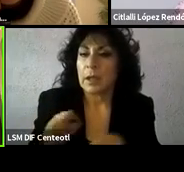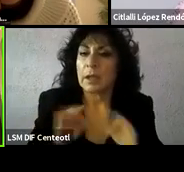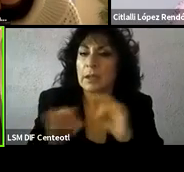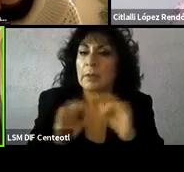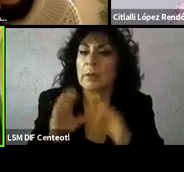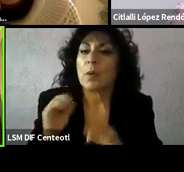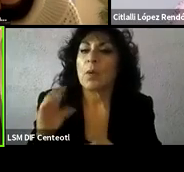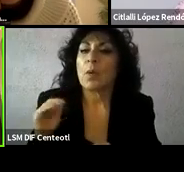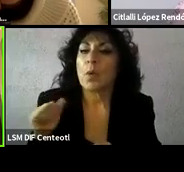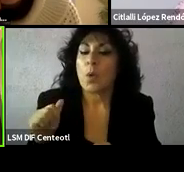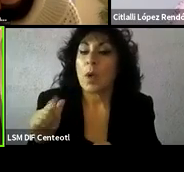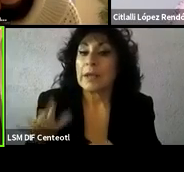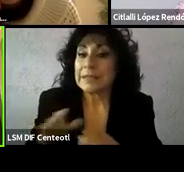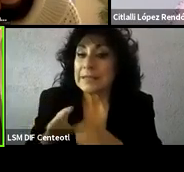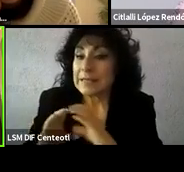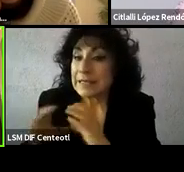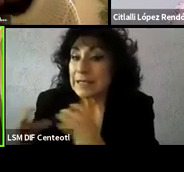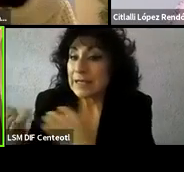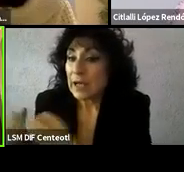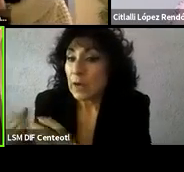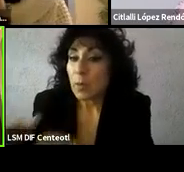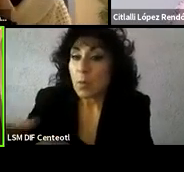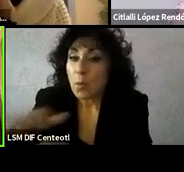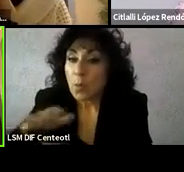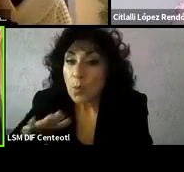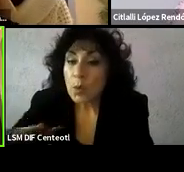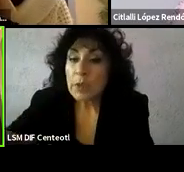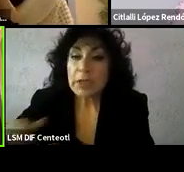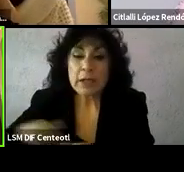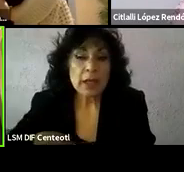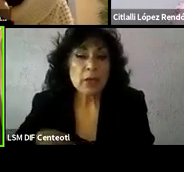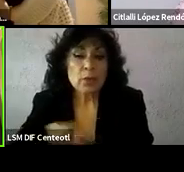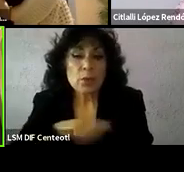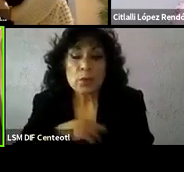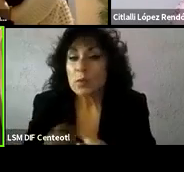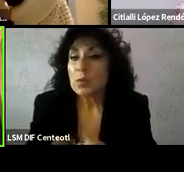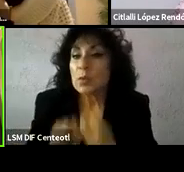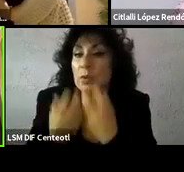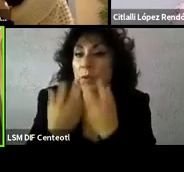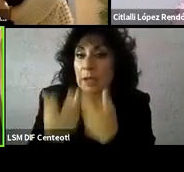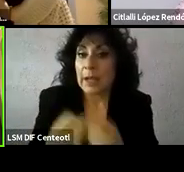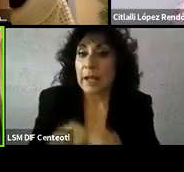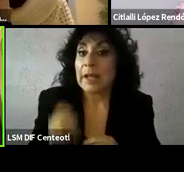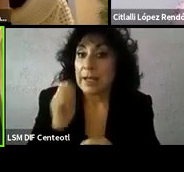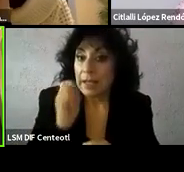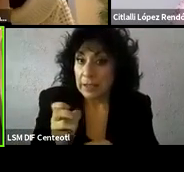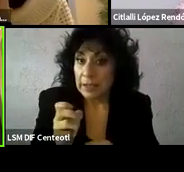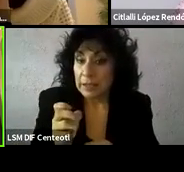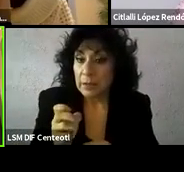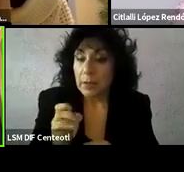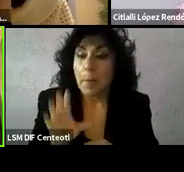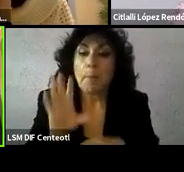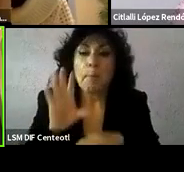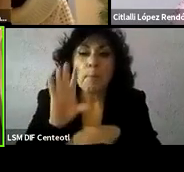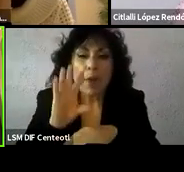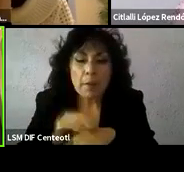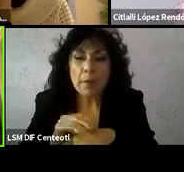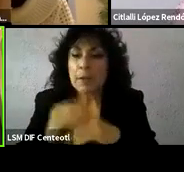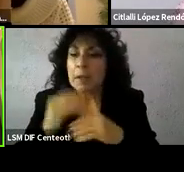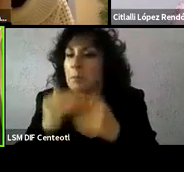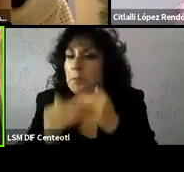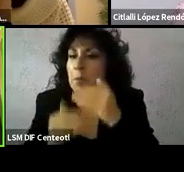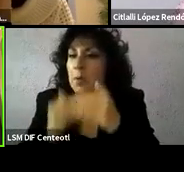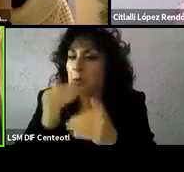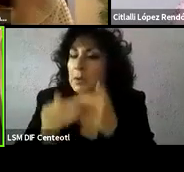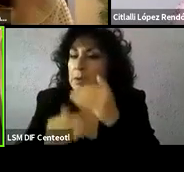la comunidad, el poder crear comunidad nos permite verdaderamente empezar un proceso de educación para la paz. Si no hay comunidad,